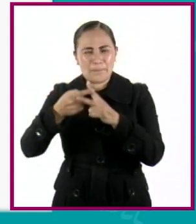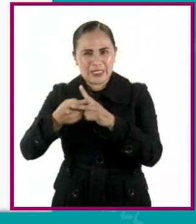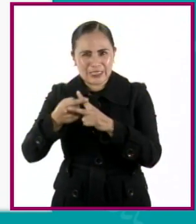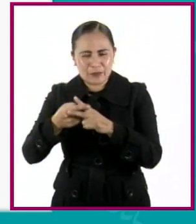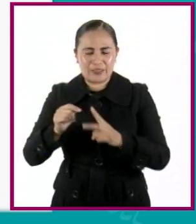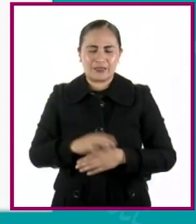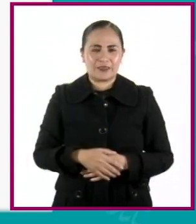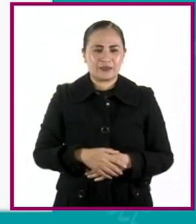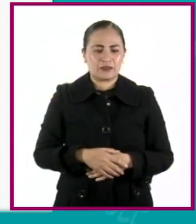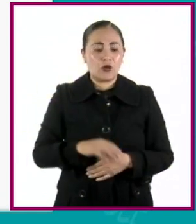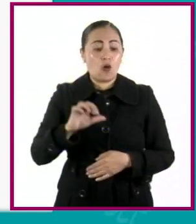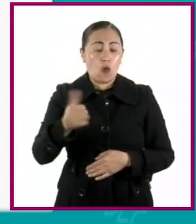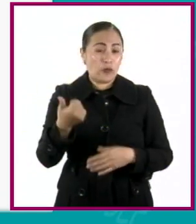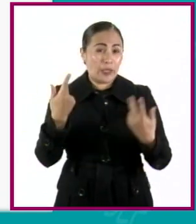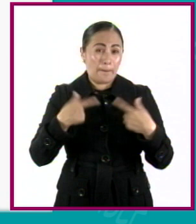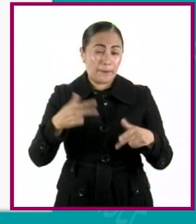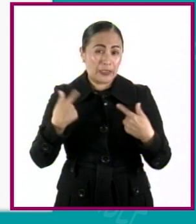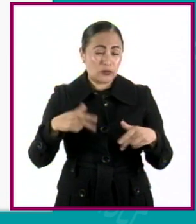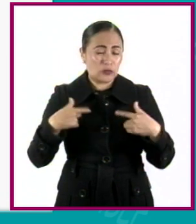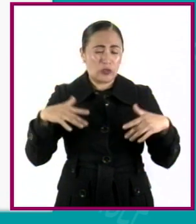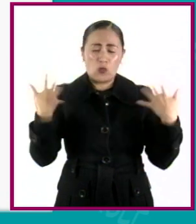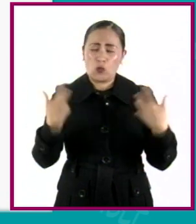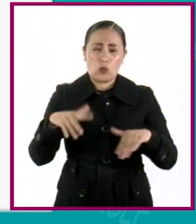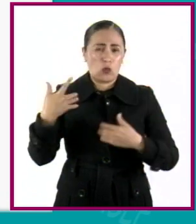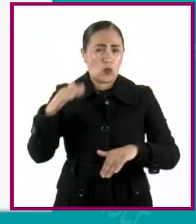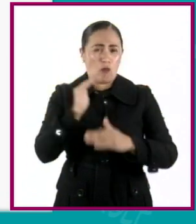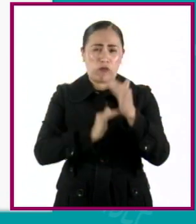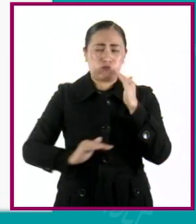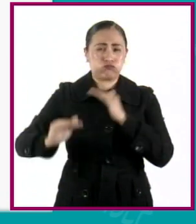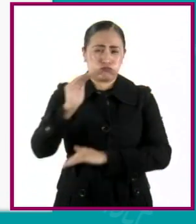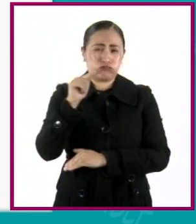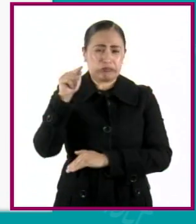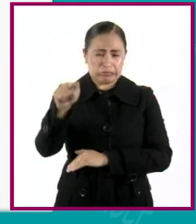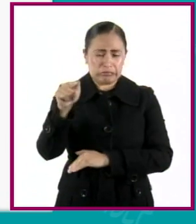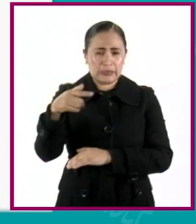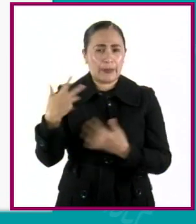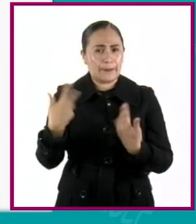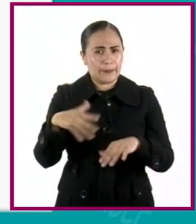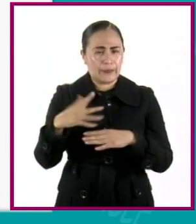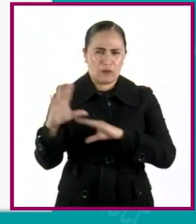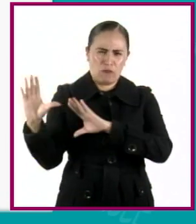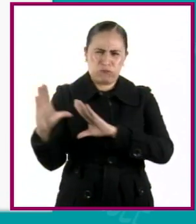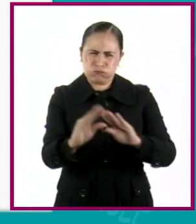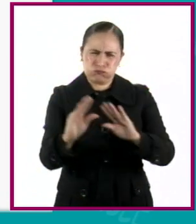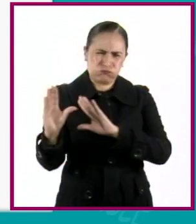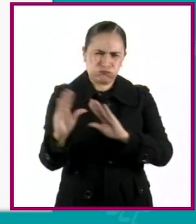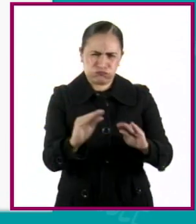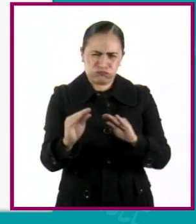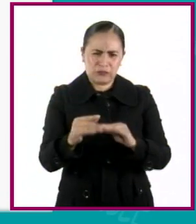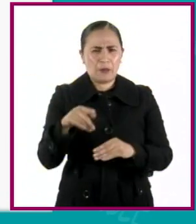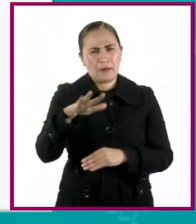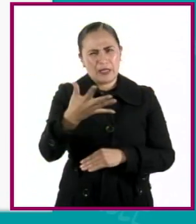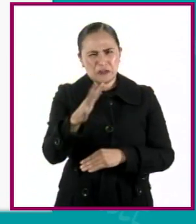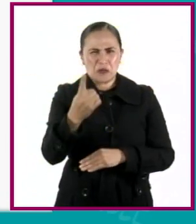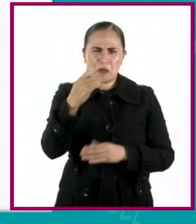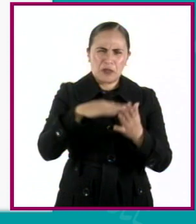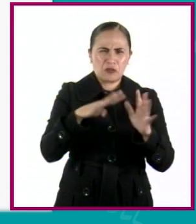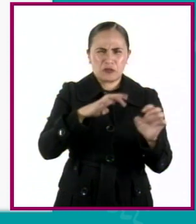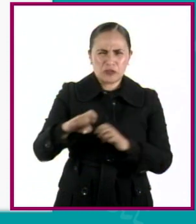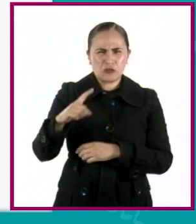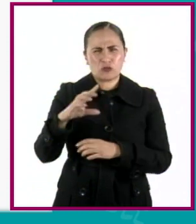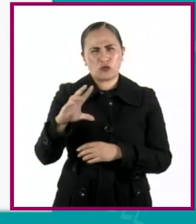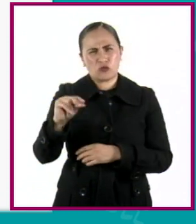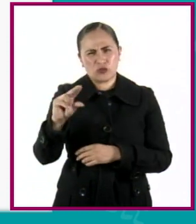que otra persona que también ha sido muy importante para la formación del área en los años de los 80-90 fue